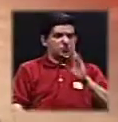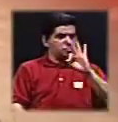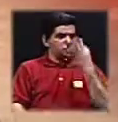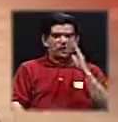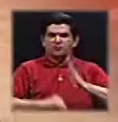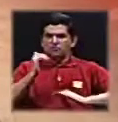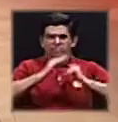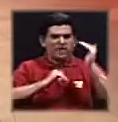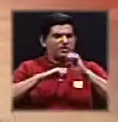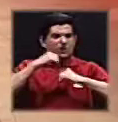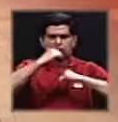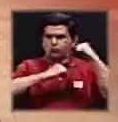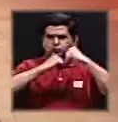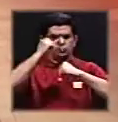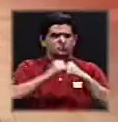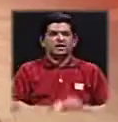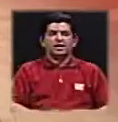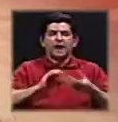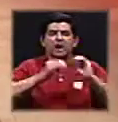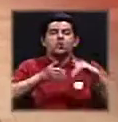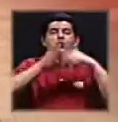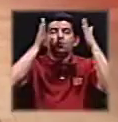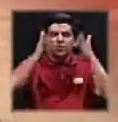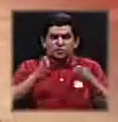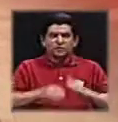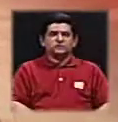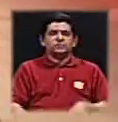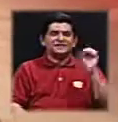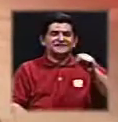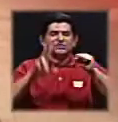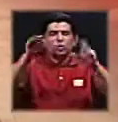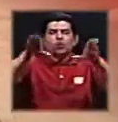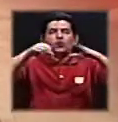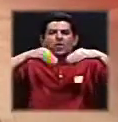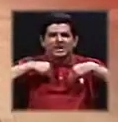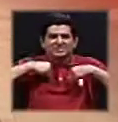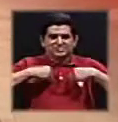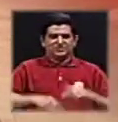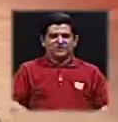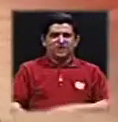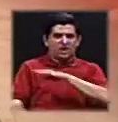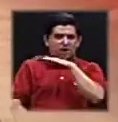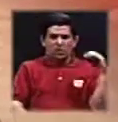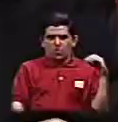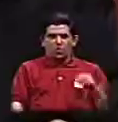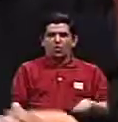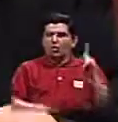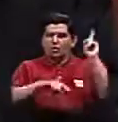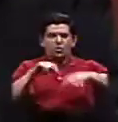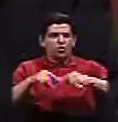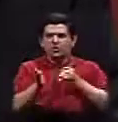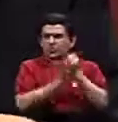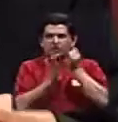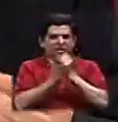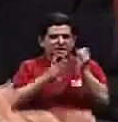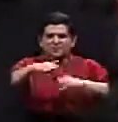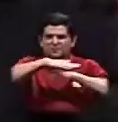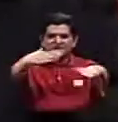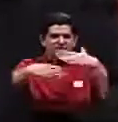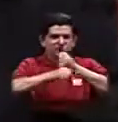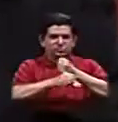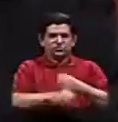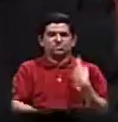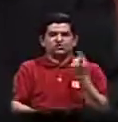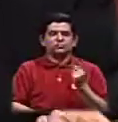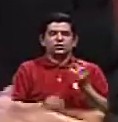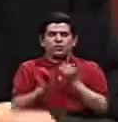construir la infraestructura, sino a la cantidad de estudiantes que se debe o no admitir, o a que no se puede hacer investigación básica, sino